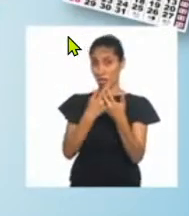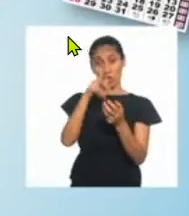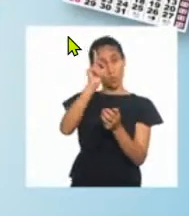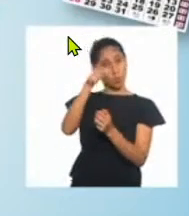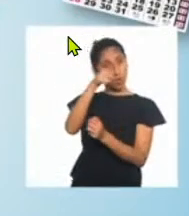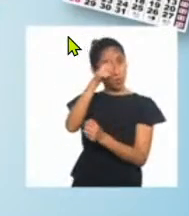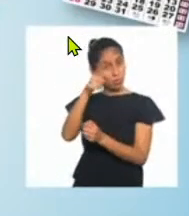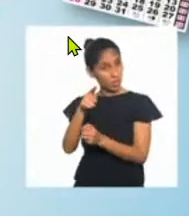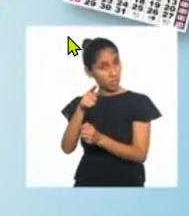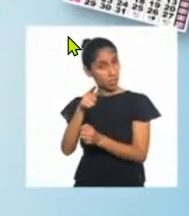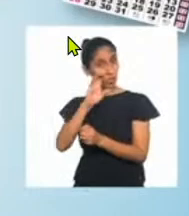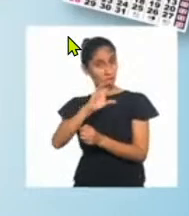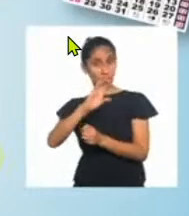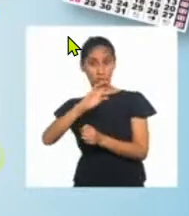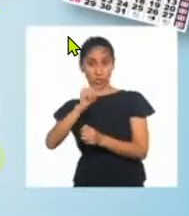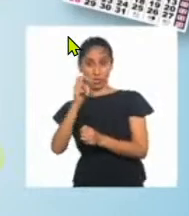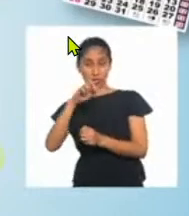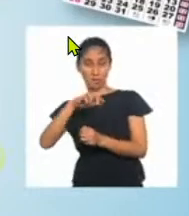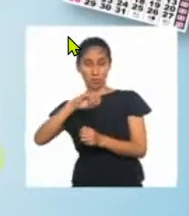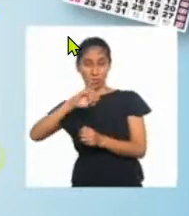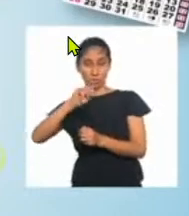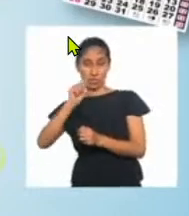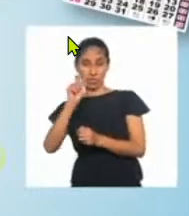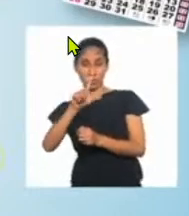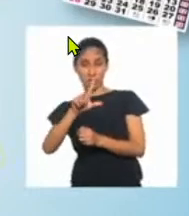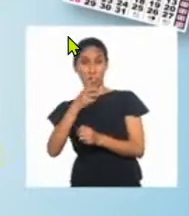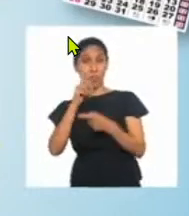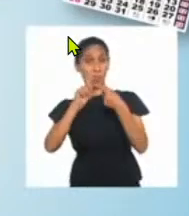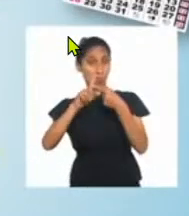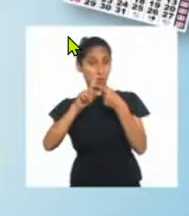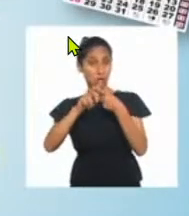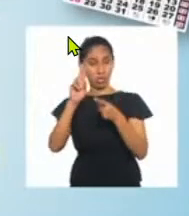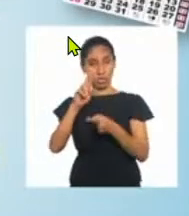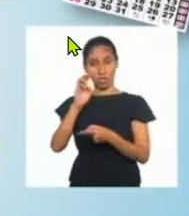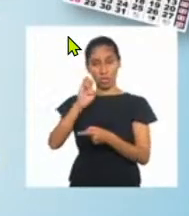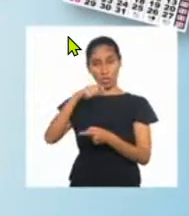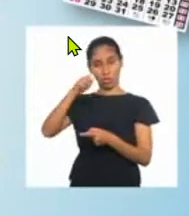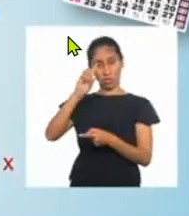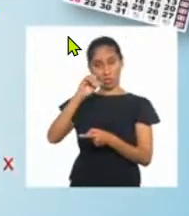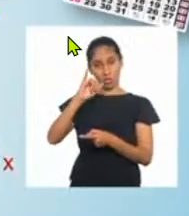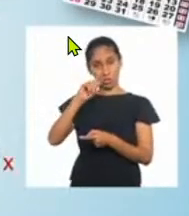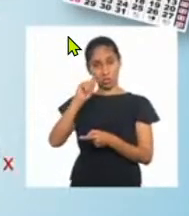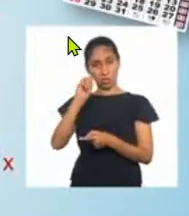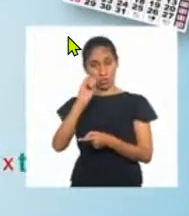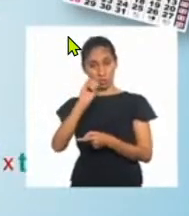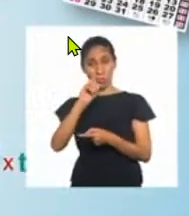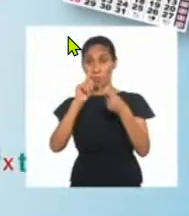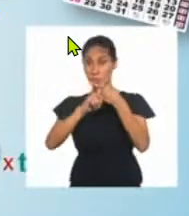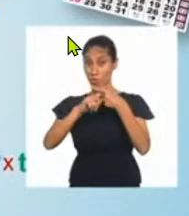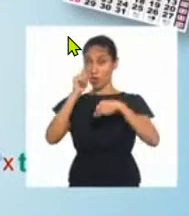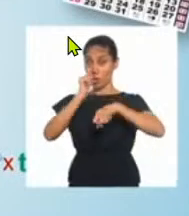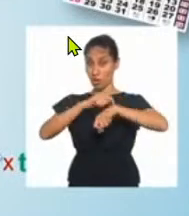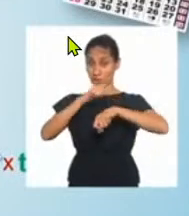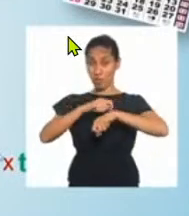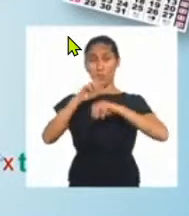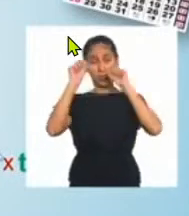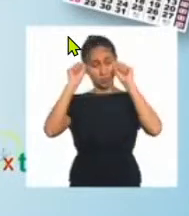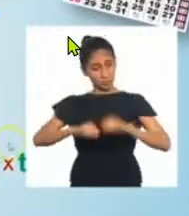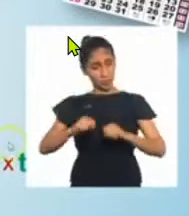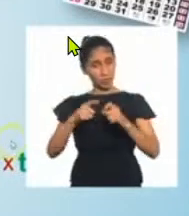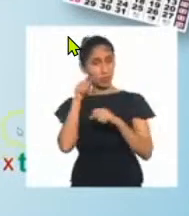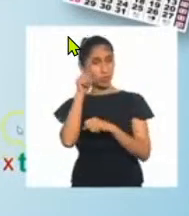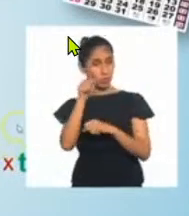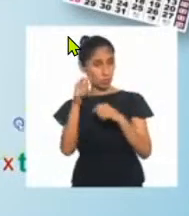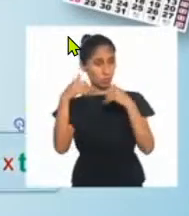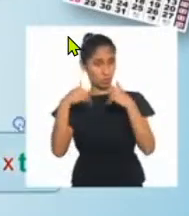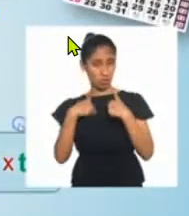el capital por el rédito por el tiempo. Y es así que tú